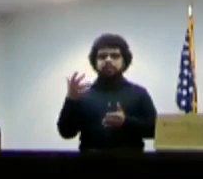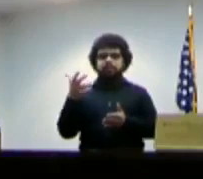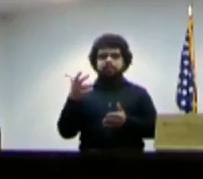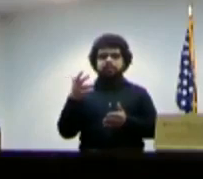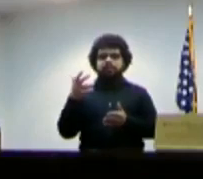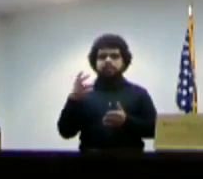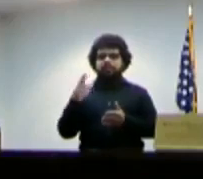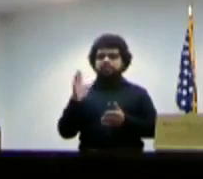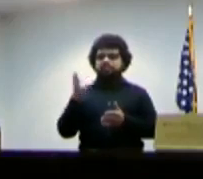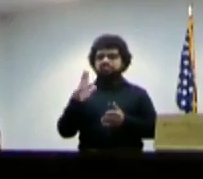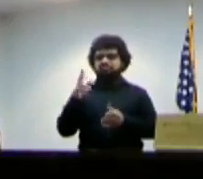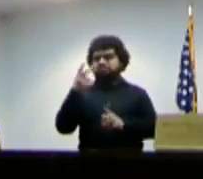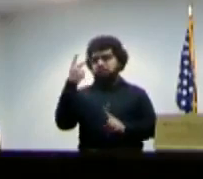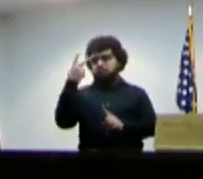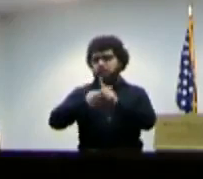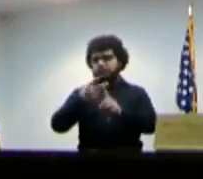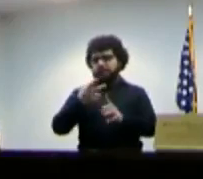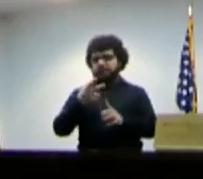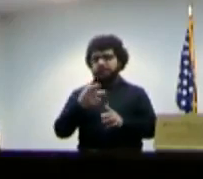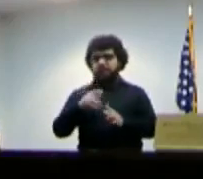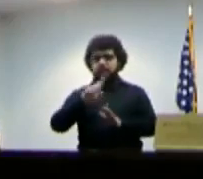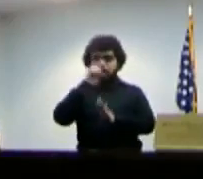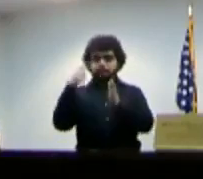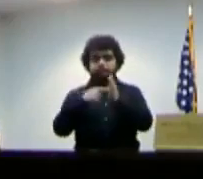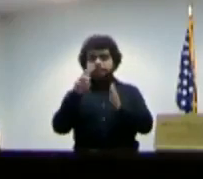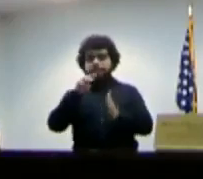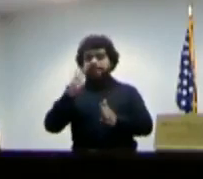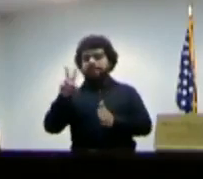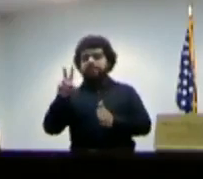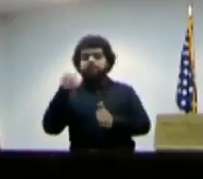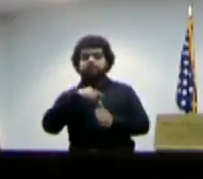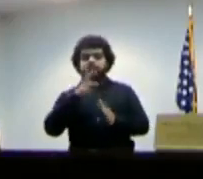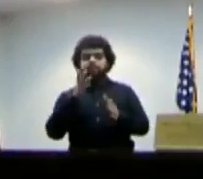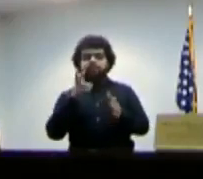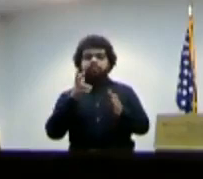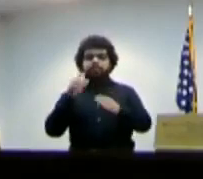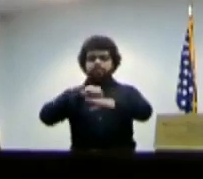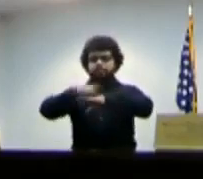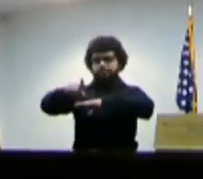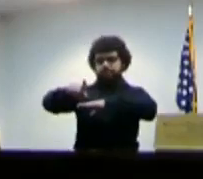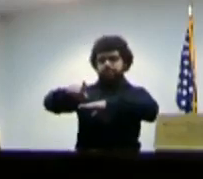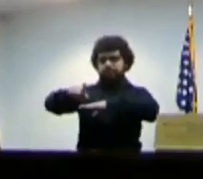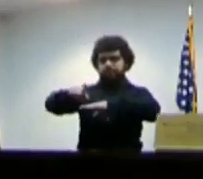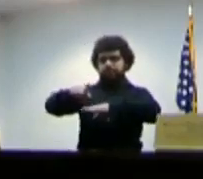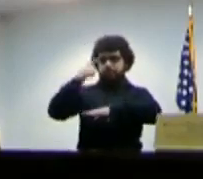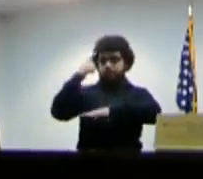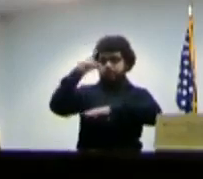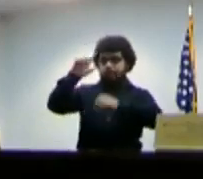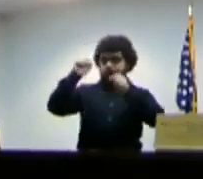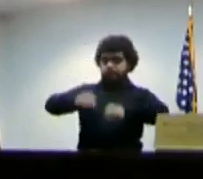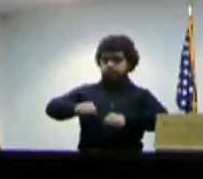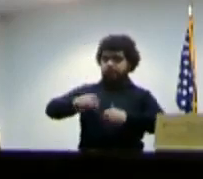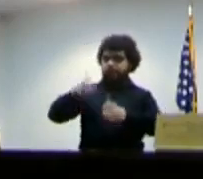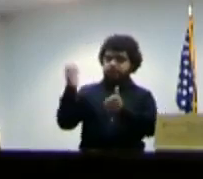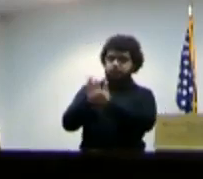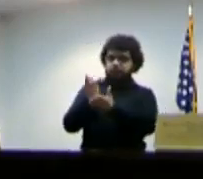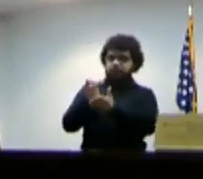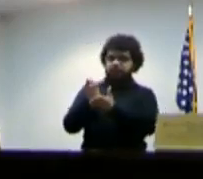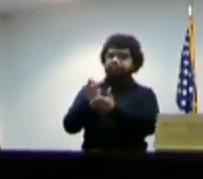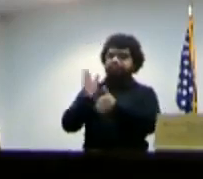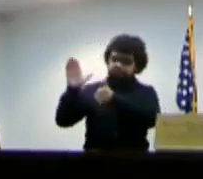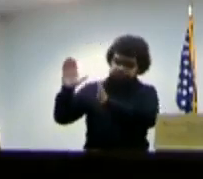meses los primeros 1,000 megavatios que se van a someter al negociado y a la Junta de Supervisión Fiscal para ser aprobados en esa